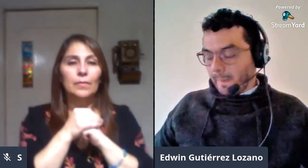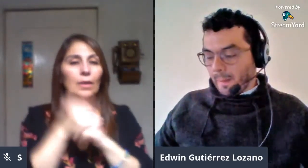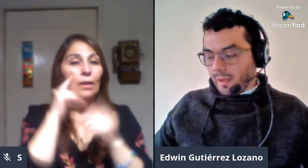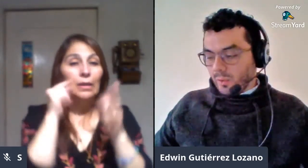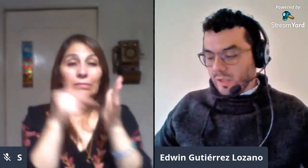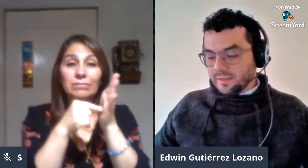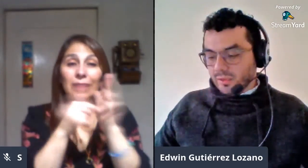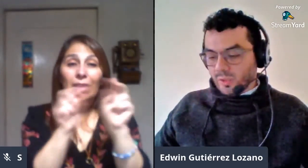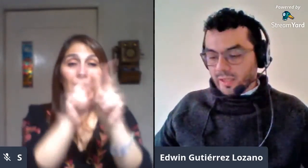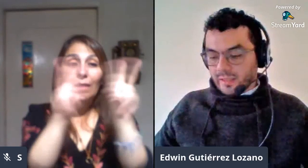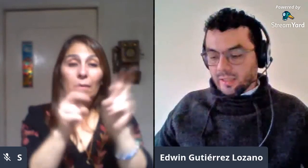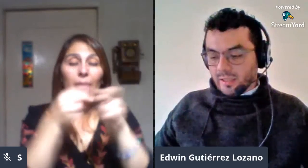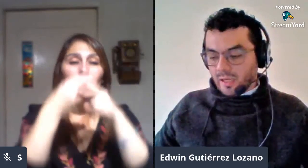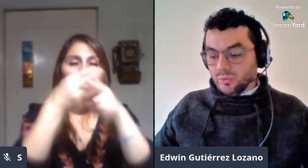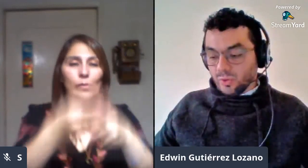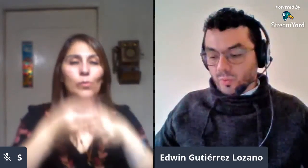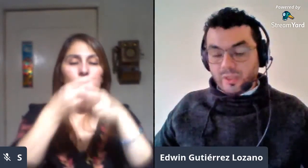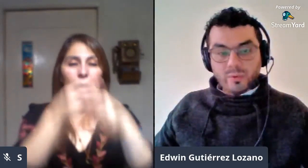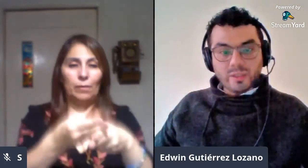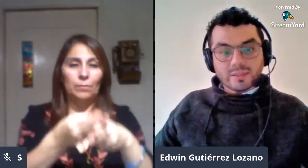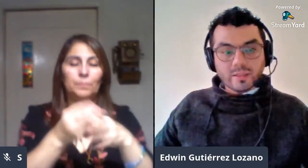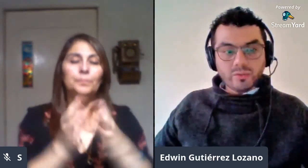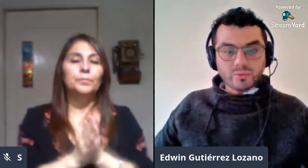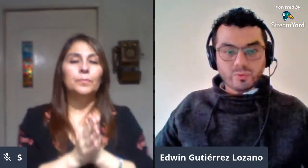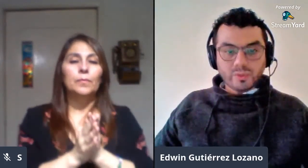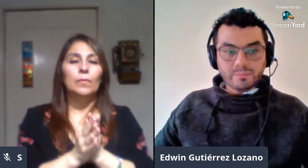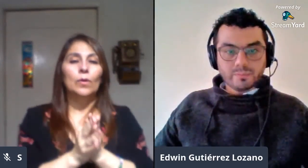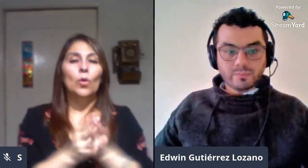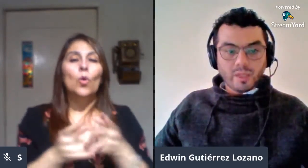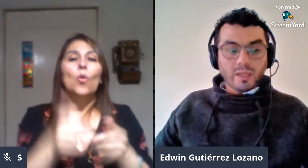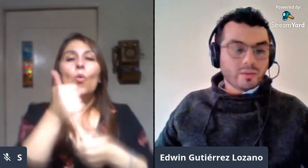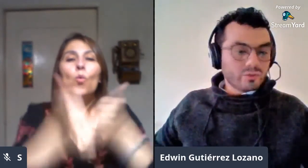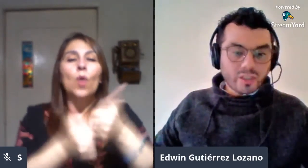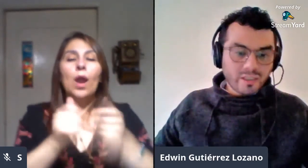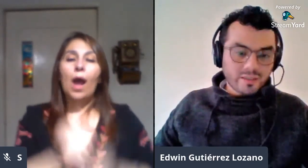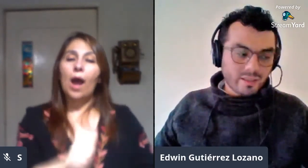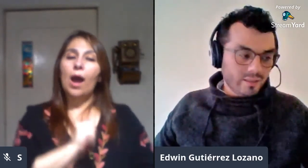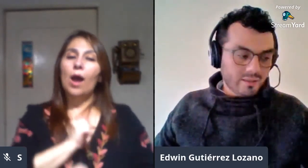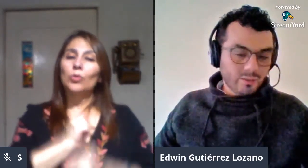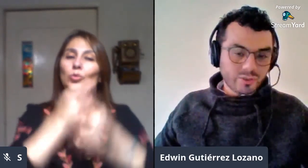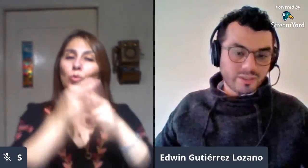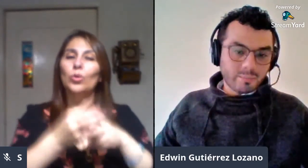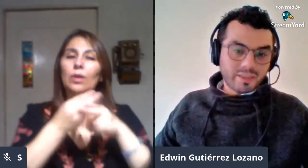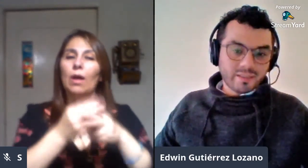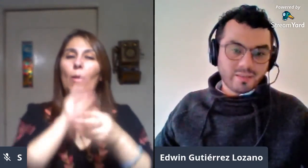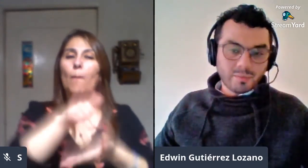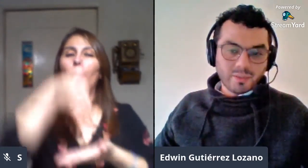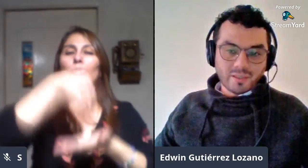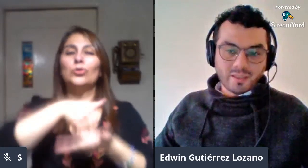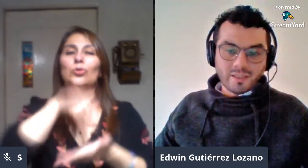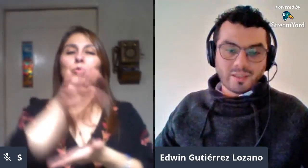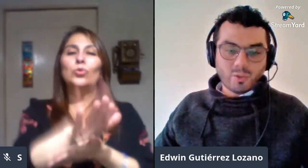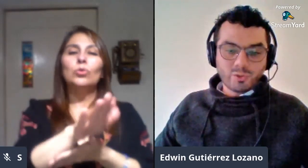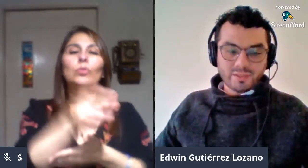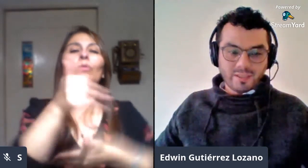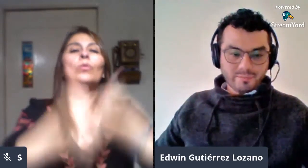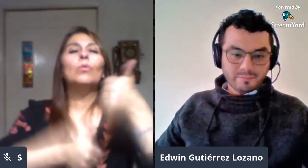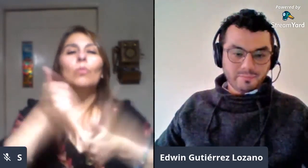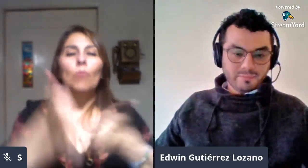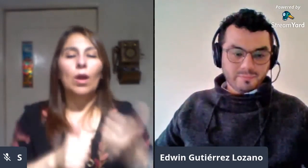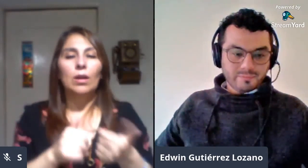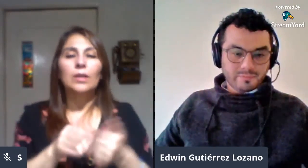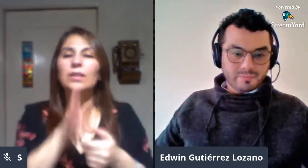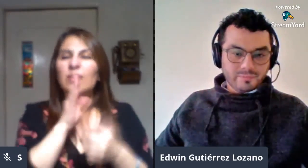Entonces, ¿cuál es el lugar del autocuidado en esta coyuntura? No sé quién de los que esté presente me quiera